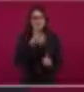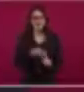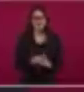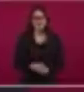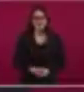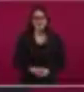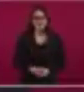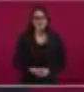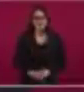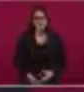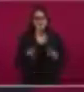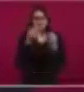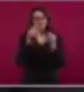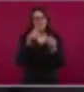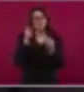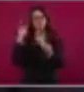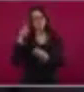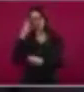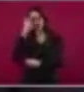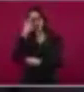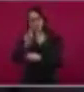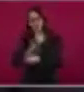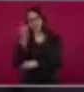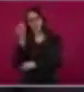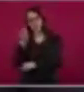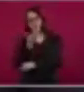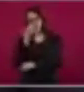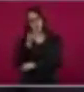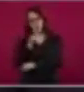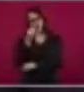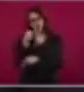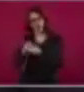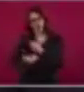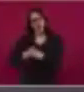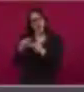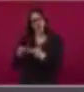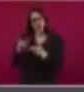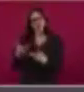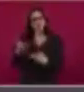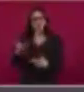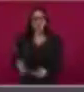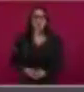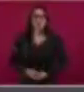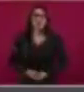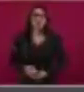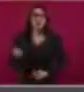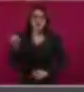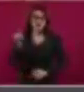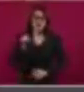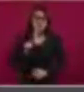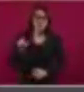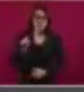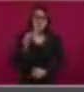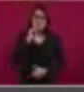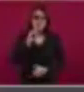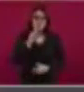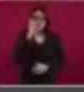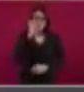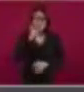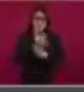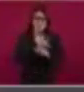hay mucha tradición cultural. Sí, ahí se unen las culturas